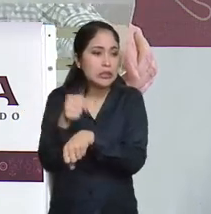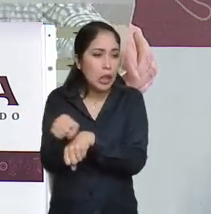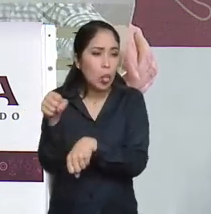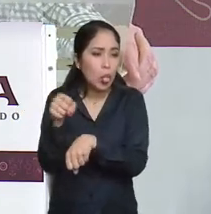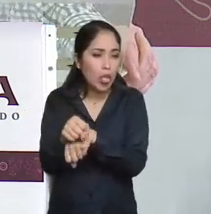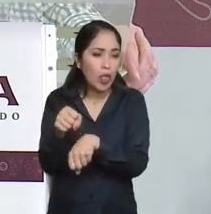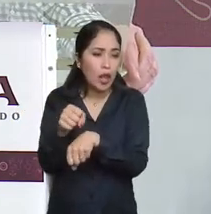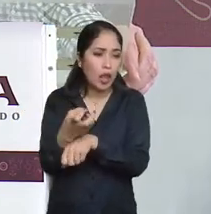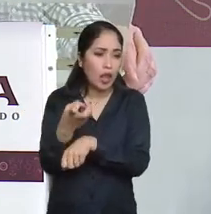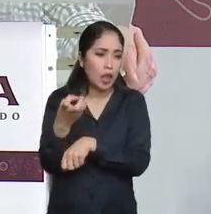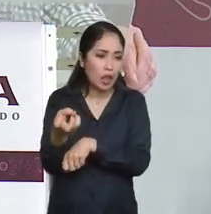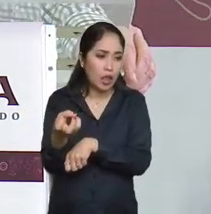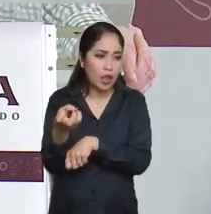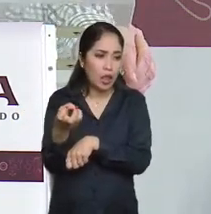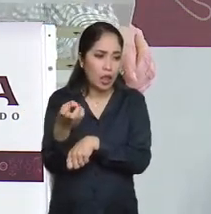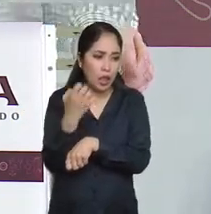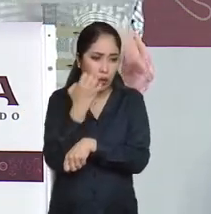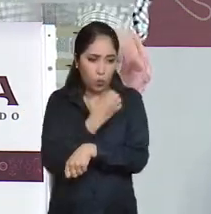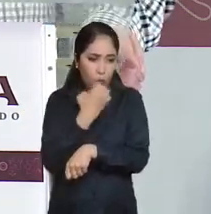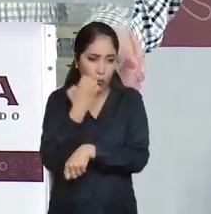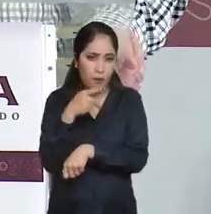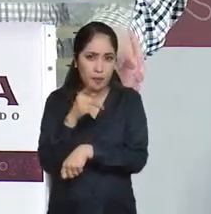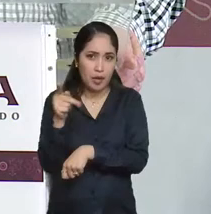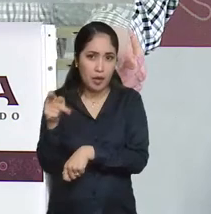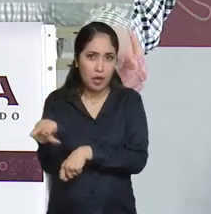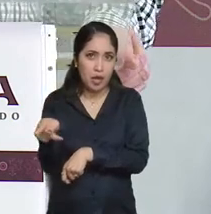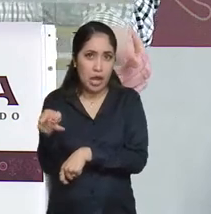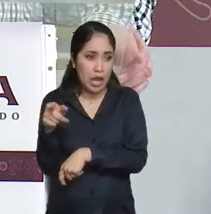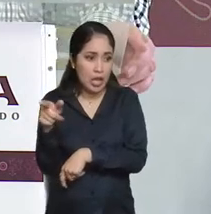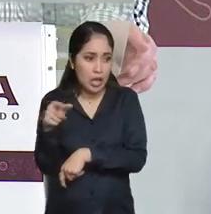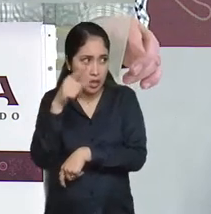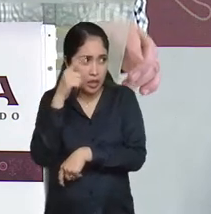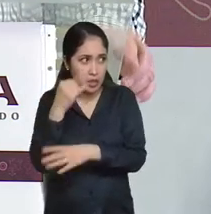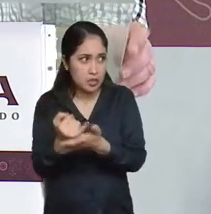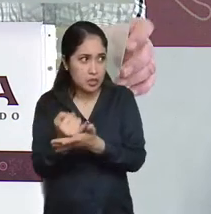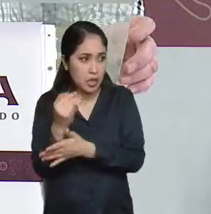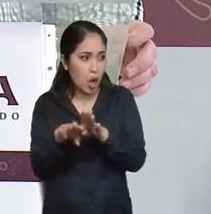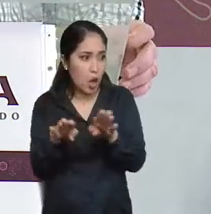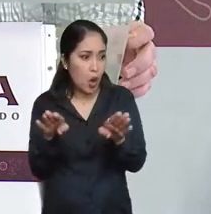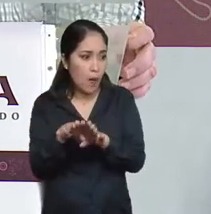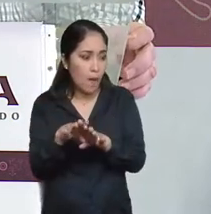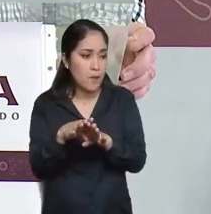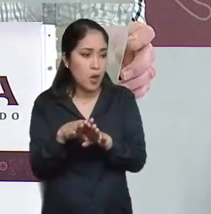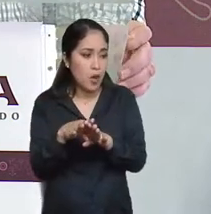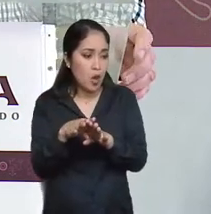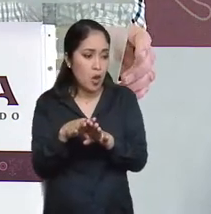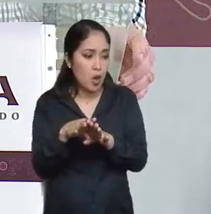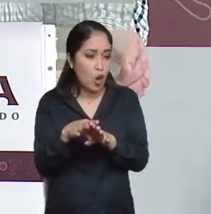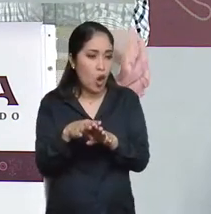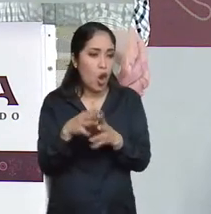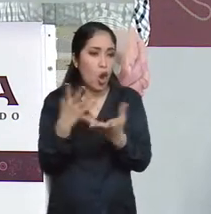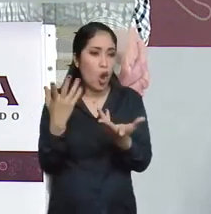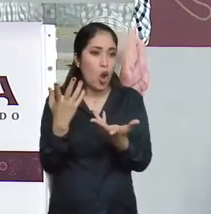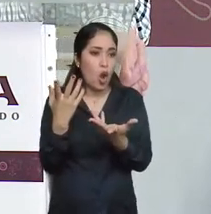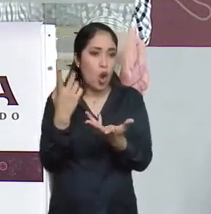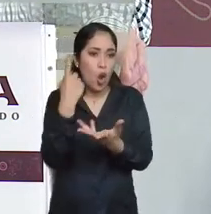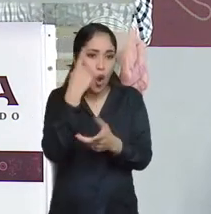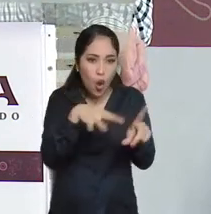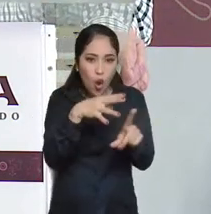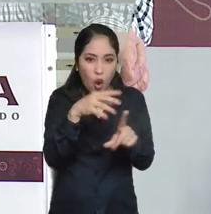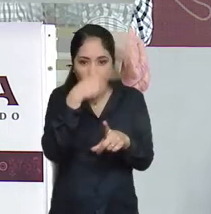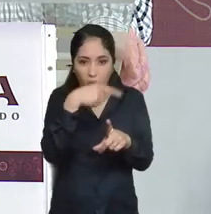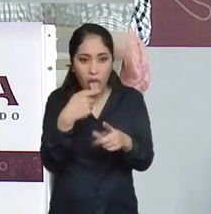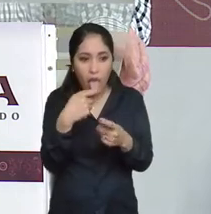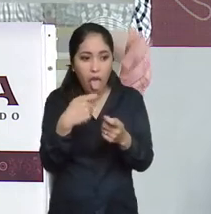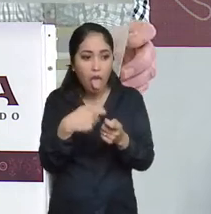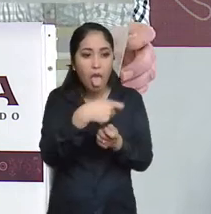estilo. Eso está mal. Eso traiciona nuestros principios porque atentan contra los derechos